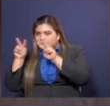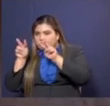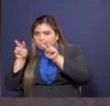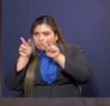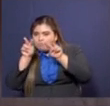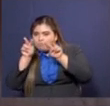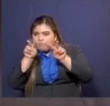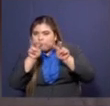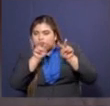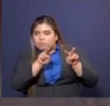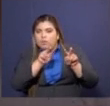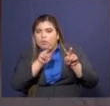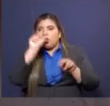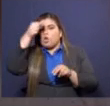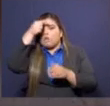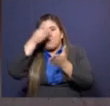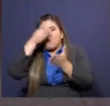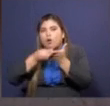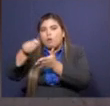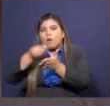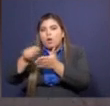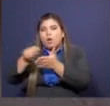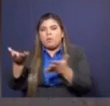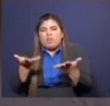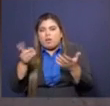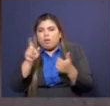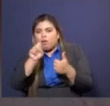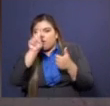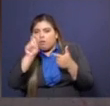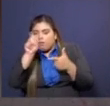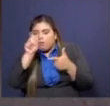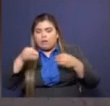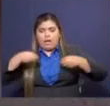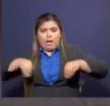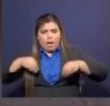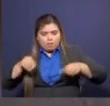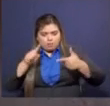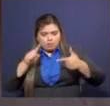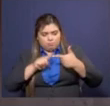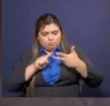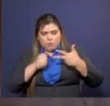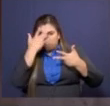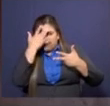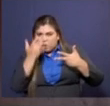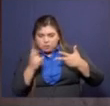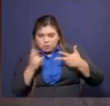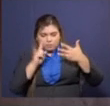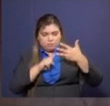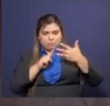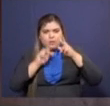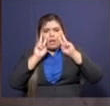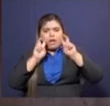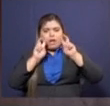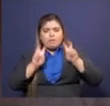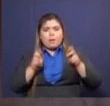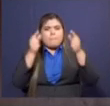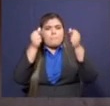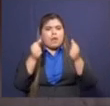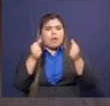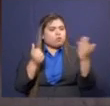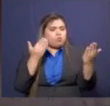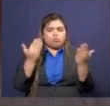datos abiertos en las compras, la sustentación y evaluación de los precios de